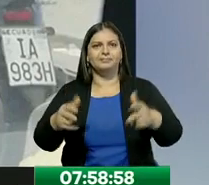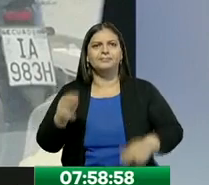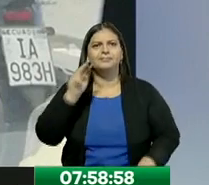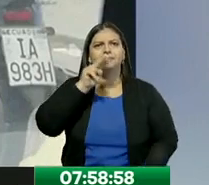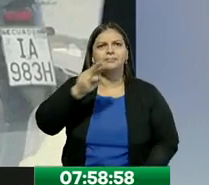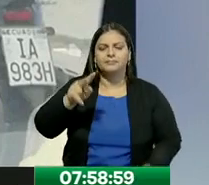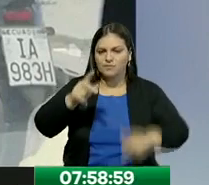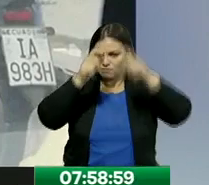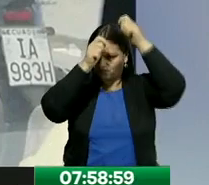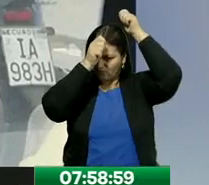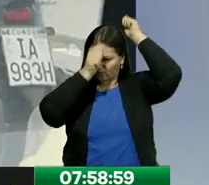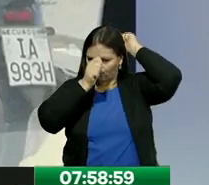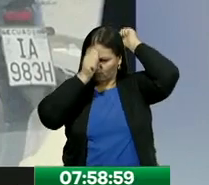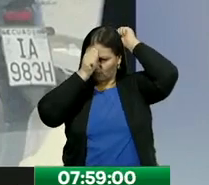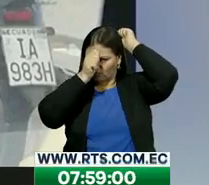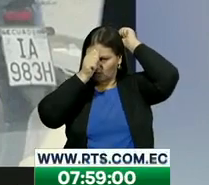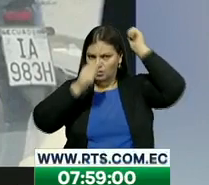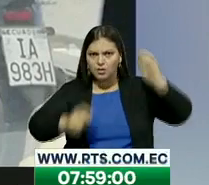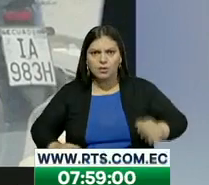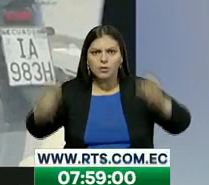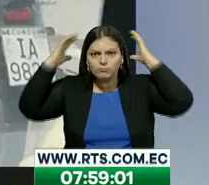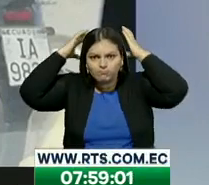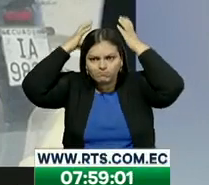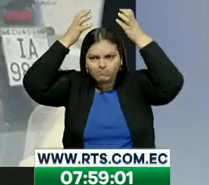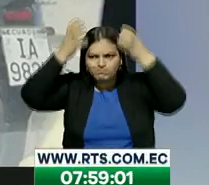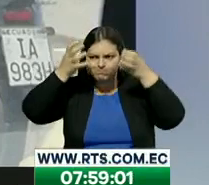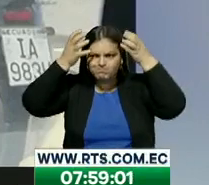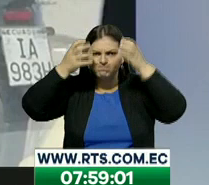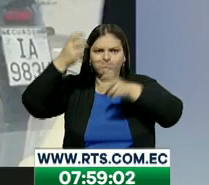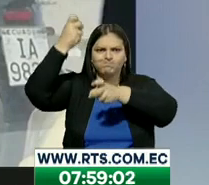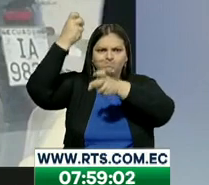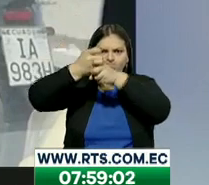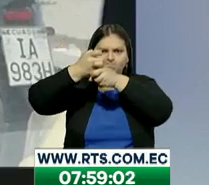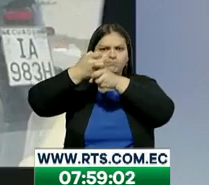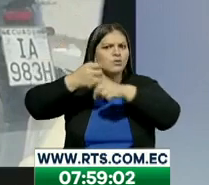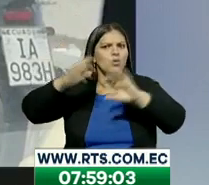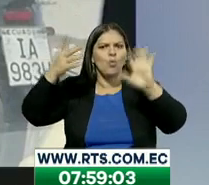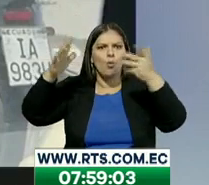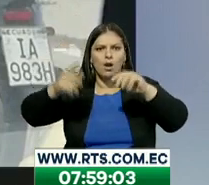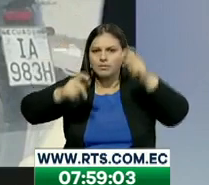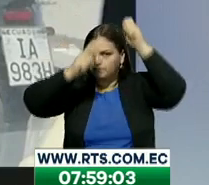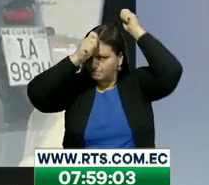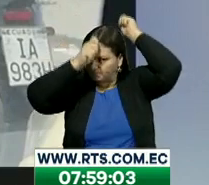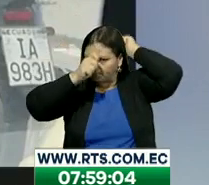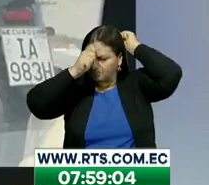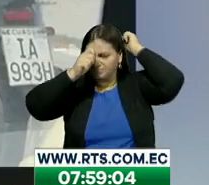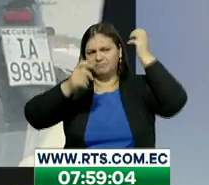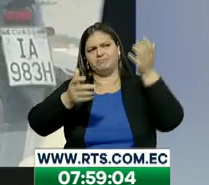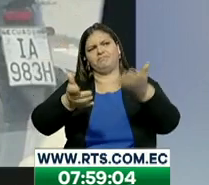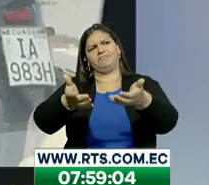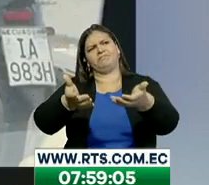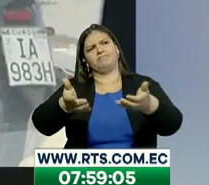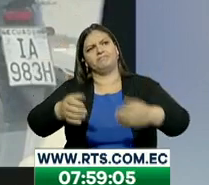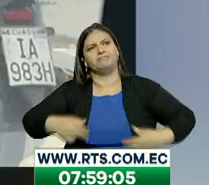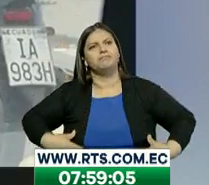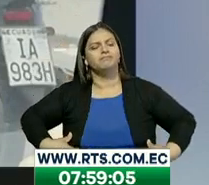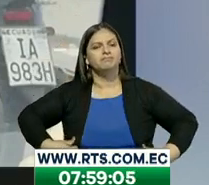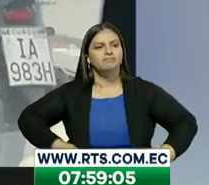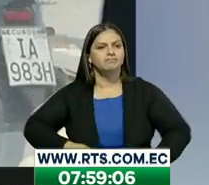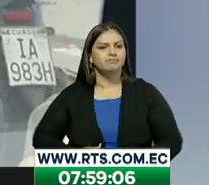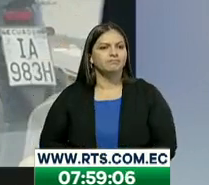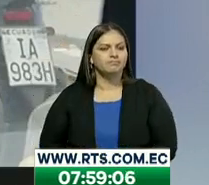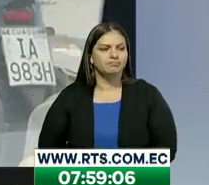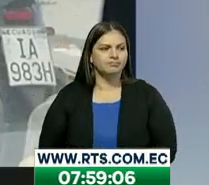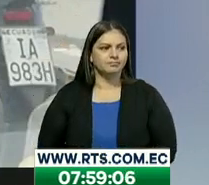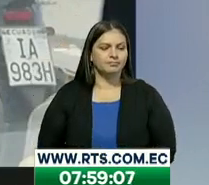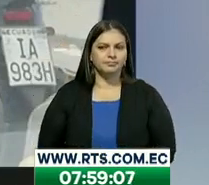como si fuera su casco homologado de seguridad, José Luis. Claro que sí, mire usted, ahí está precisamente. Sí. A pesar de que,